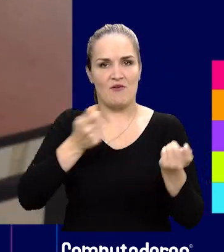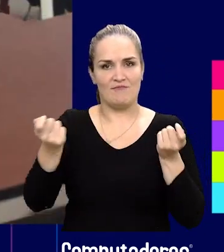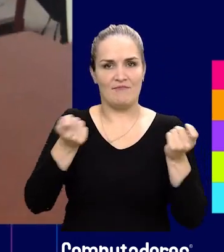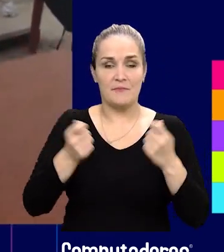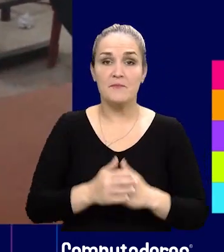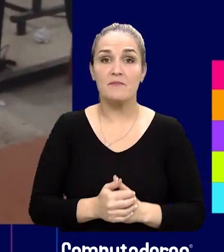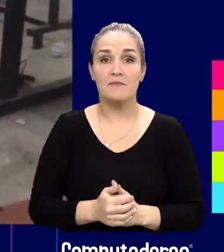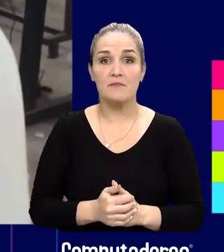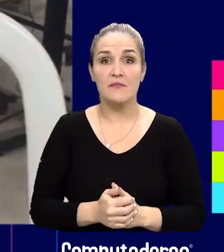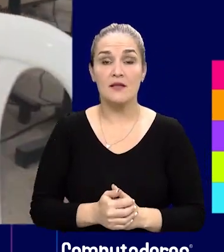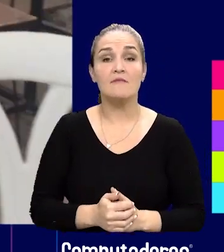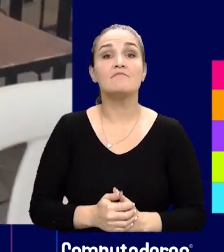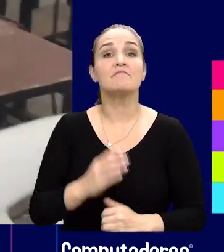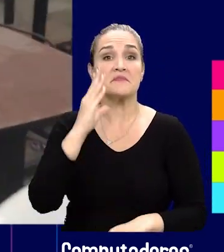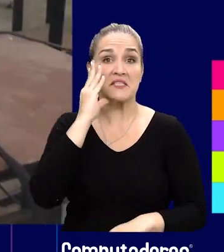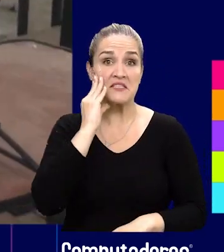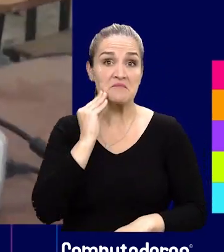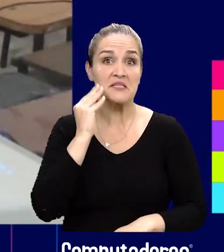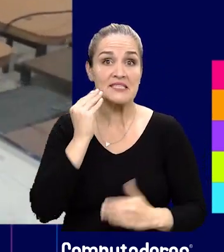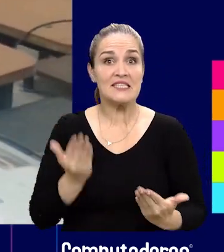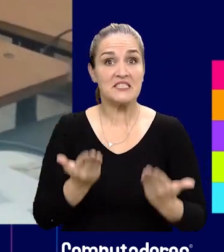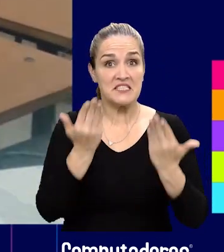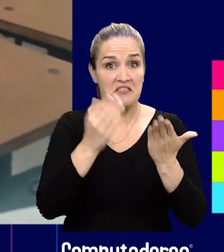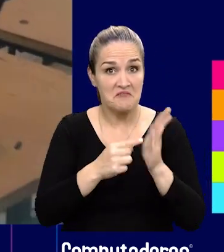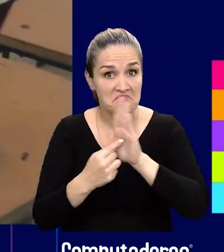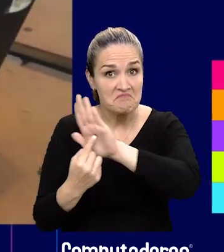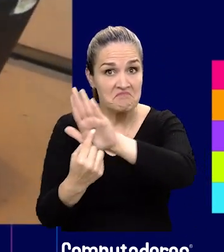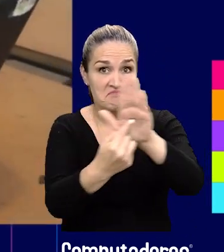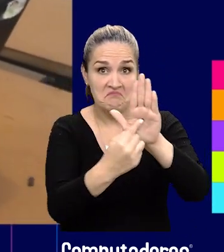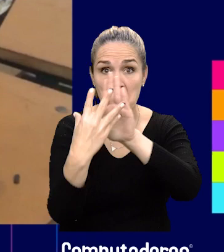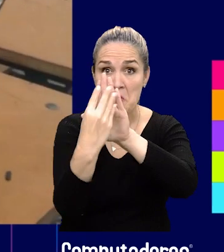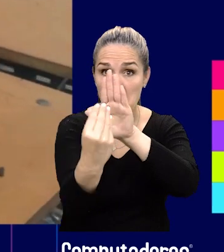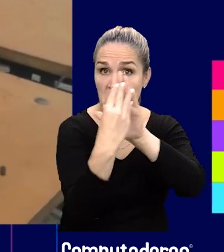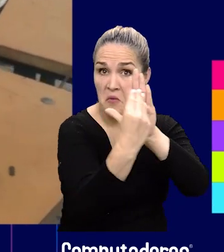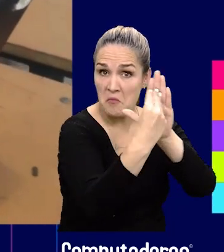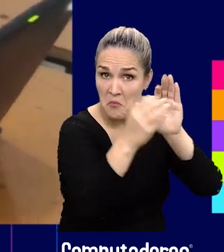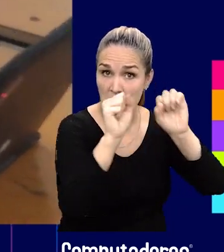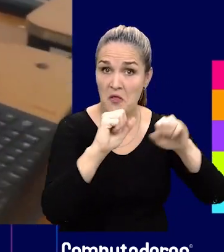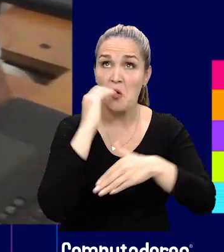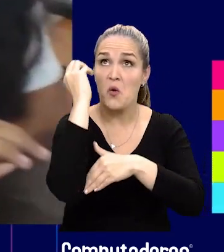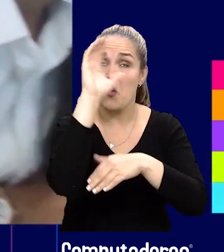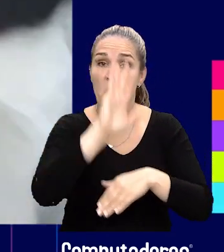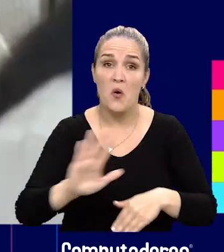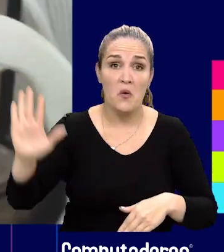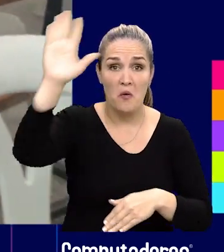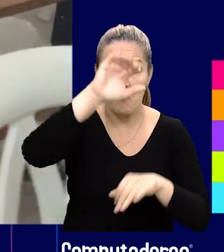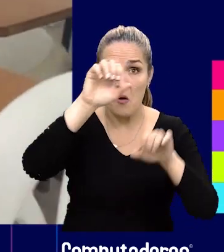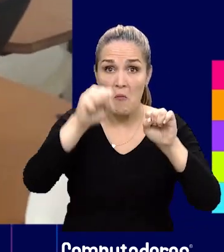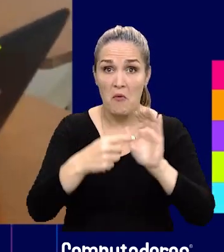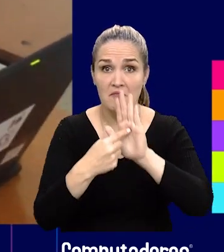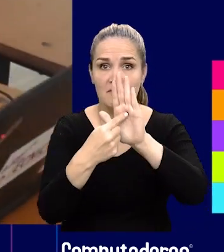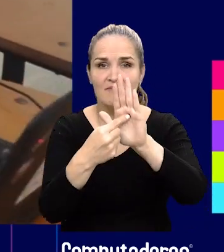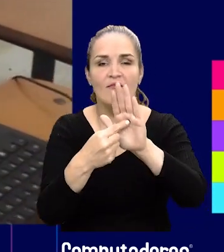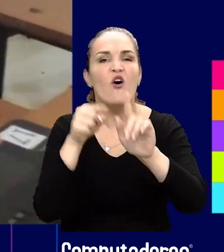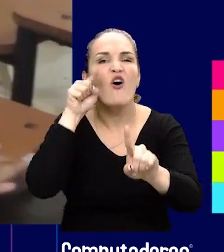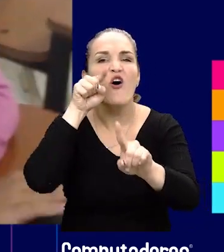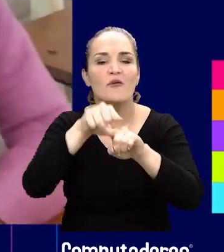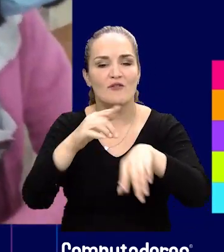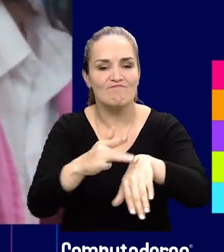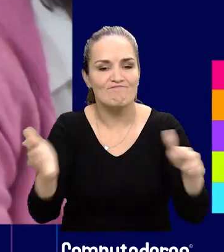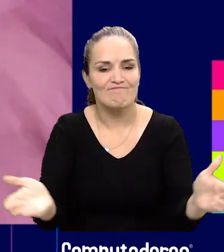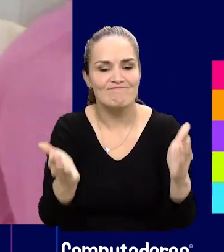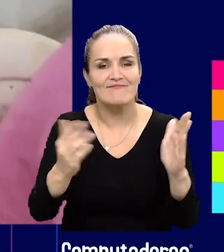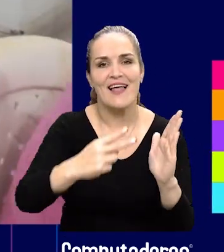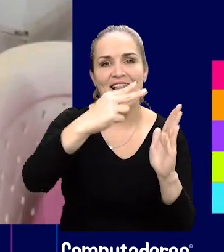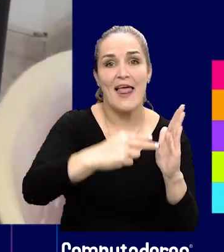La proyección de esta experiencia se deja abierta para aplicarla en las instituciones educativas del país como inicio a la lectura